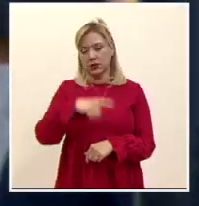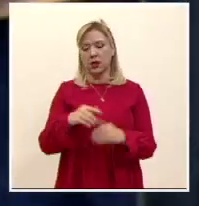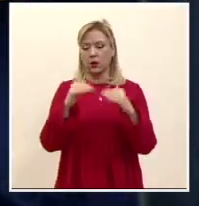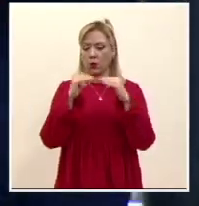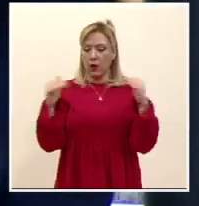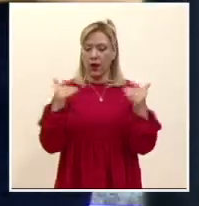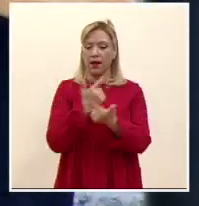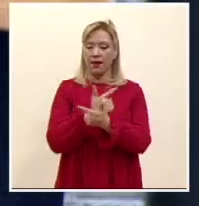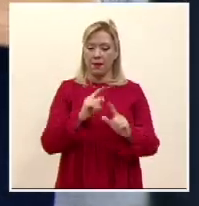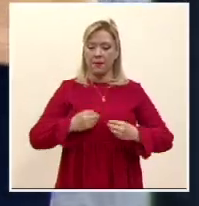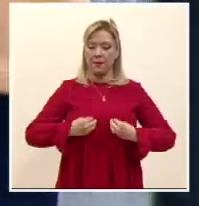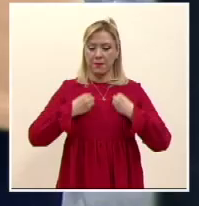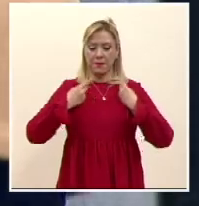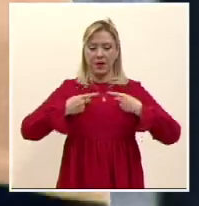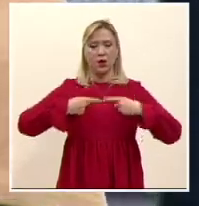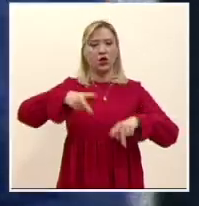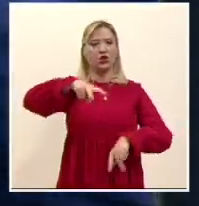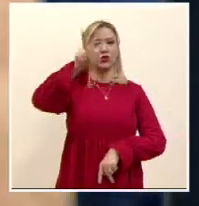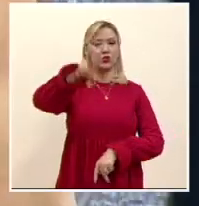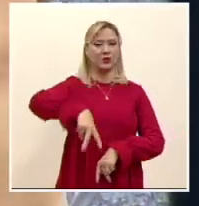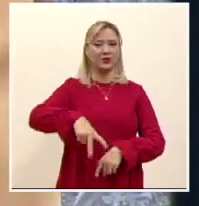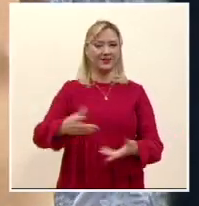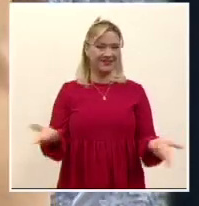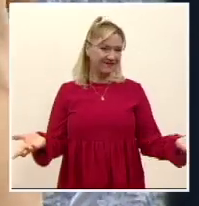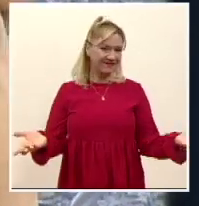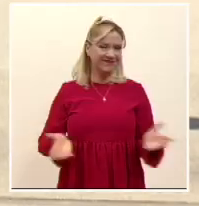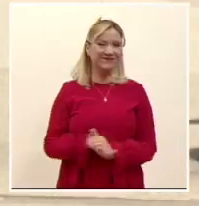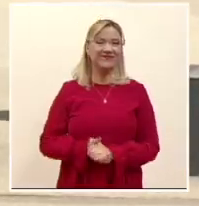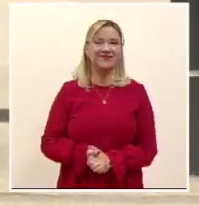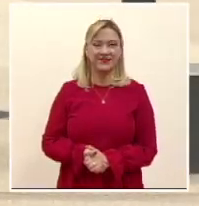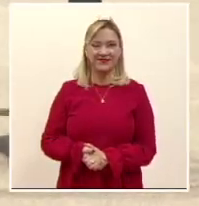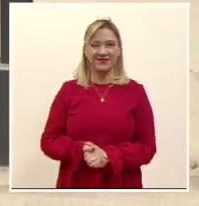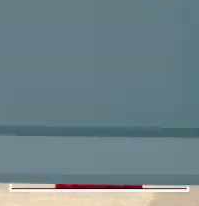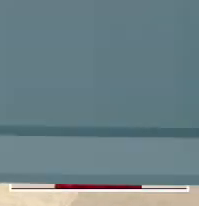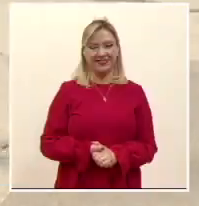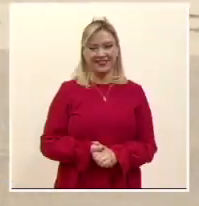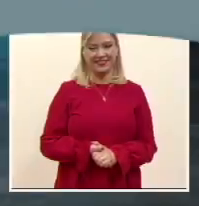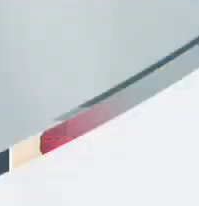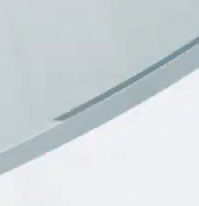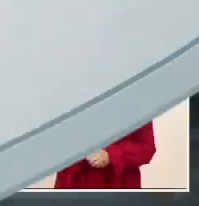de las personas sean reales y efectivas.